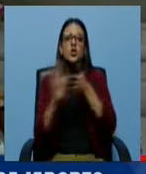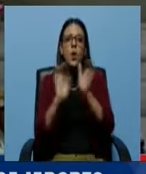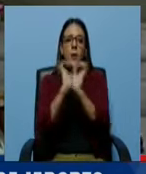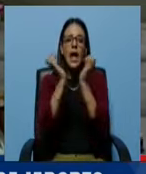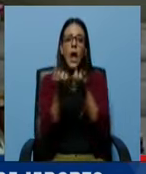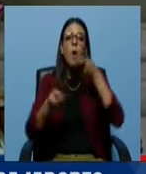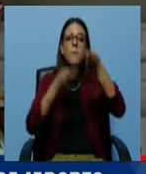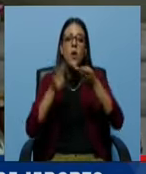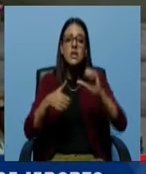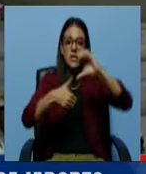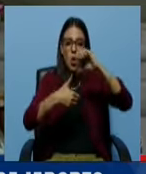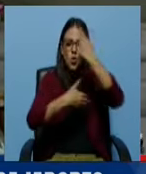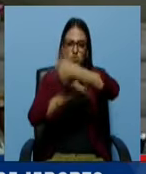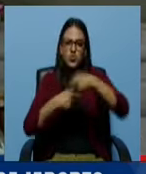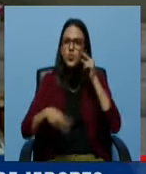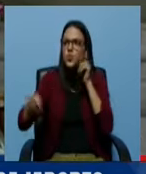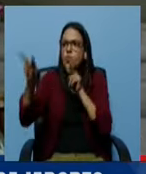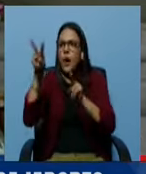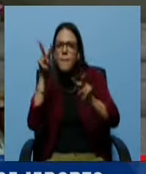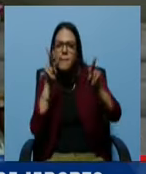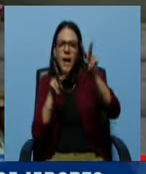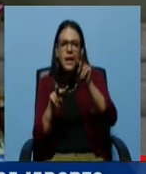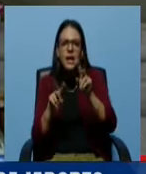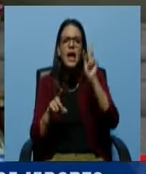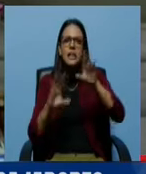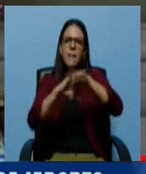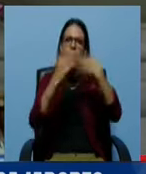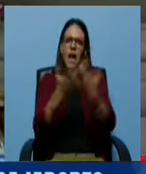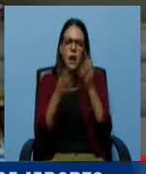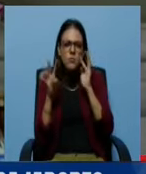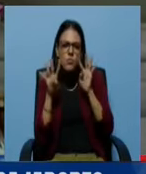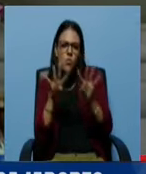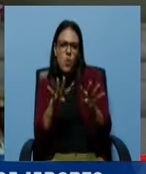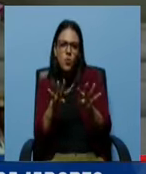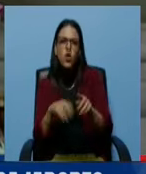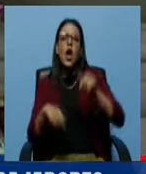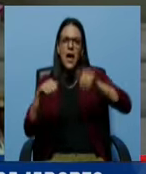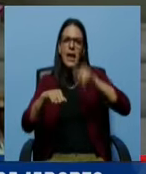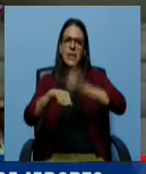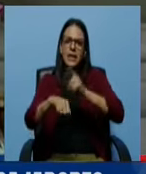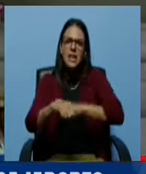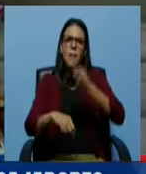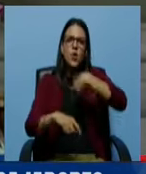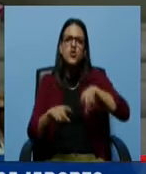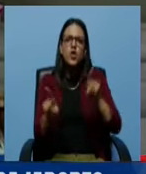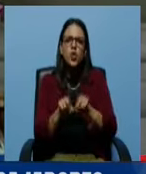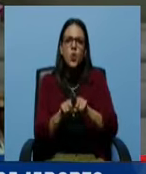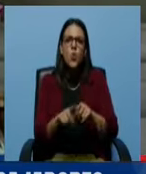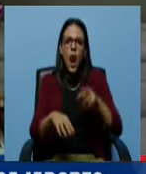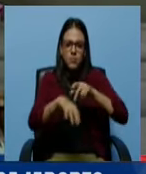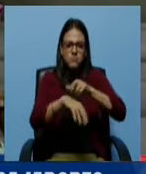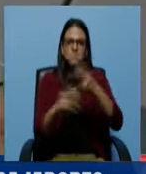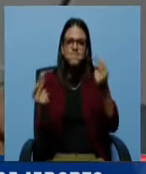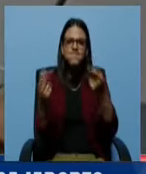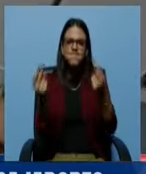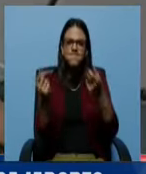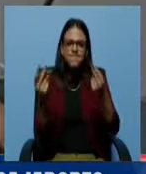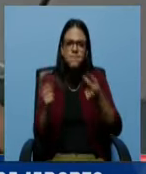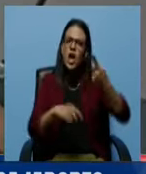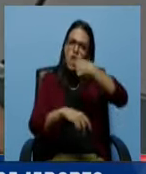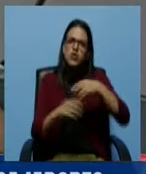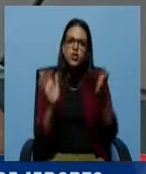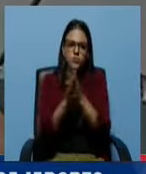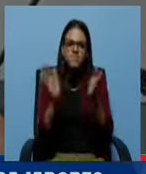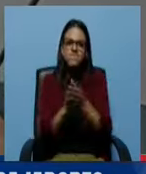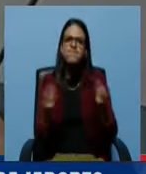de Sudamérica y en el mundo, y es tiempo de apretar la marcha, de acelerar los